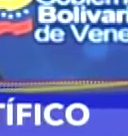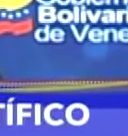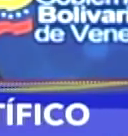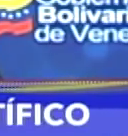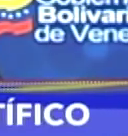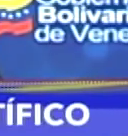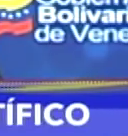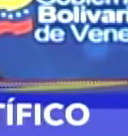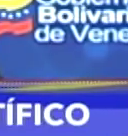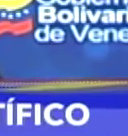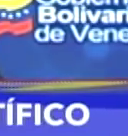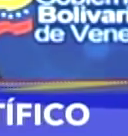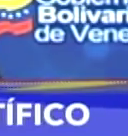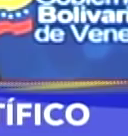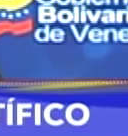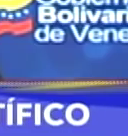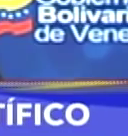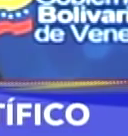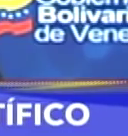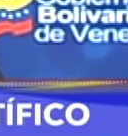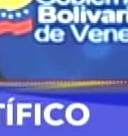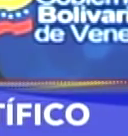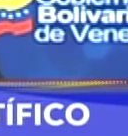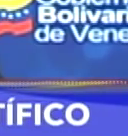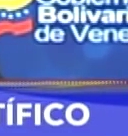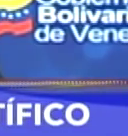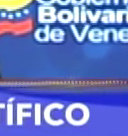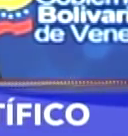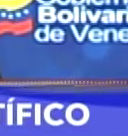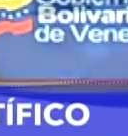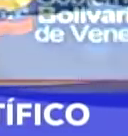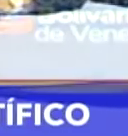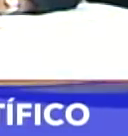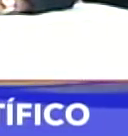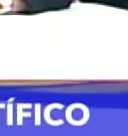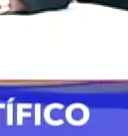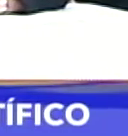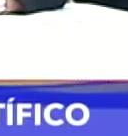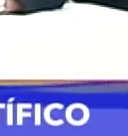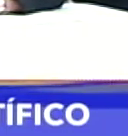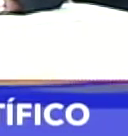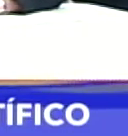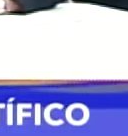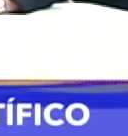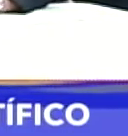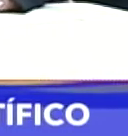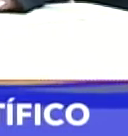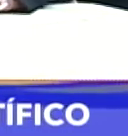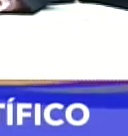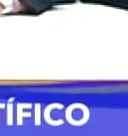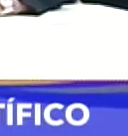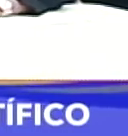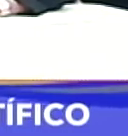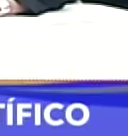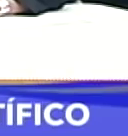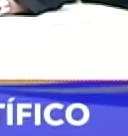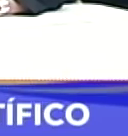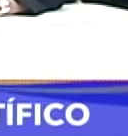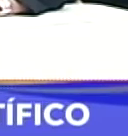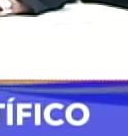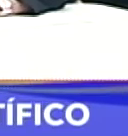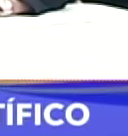social, económica, cultural de nuestro país. Así que hoy estamos instalando este